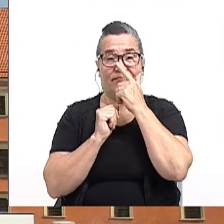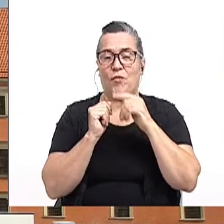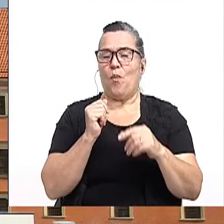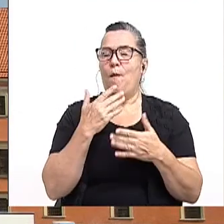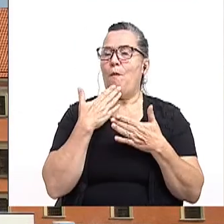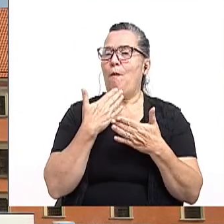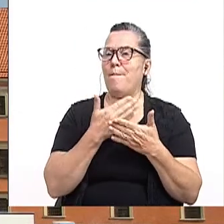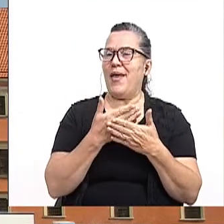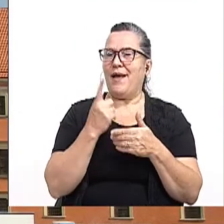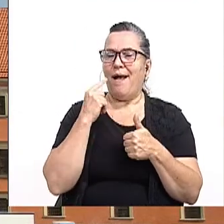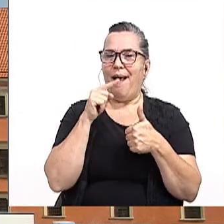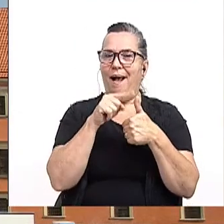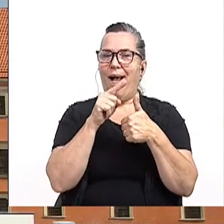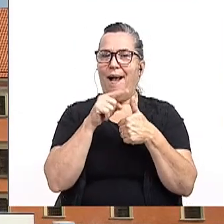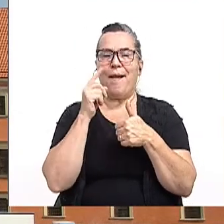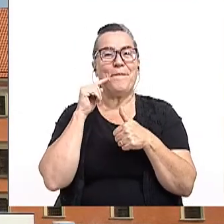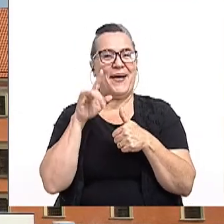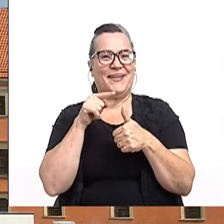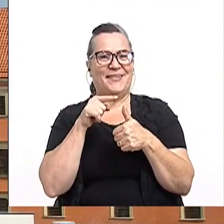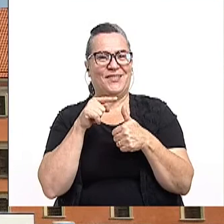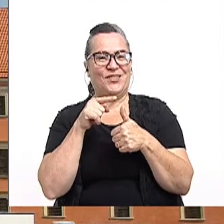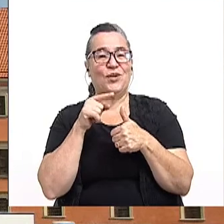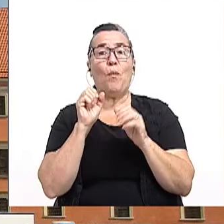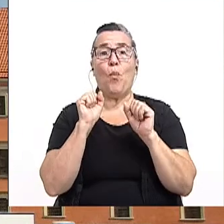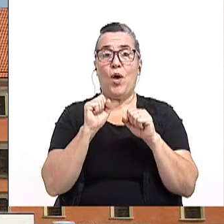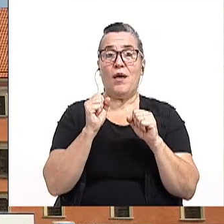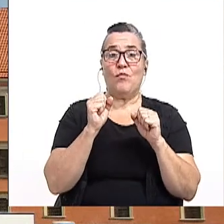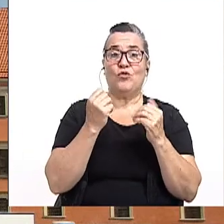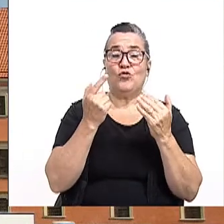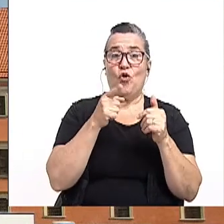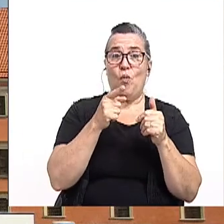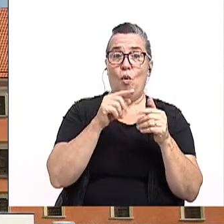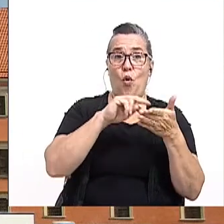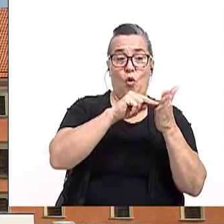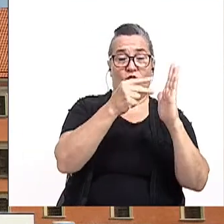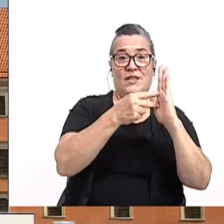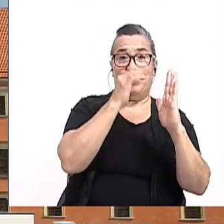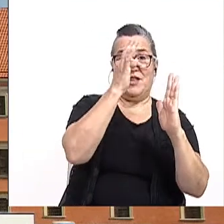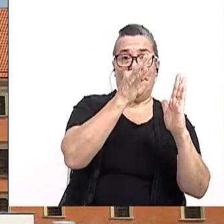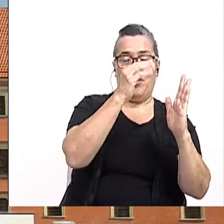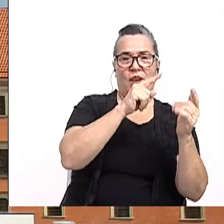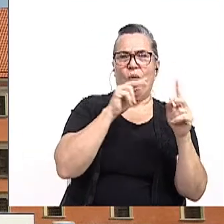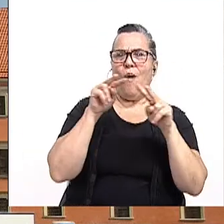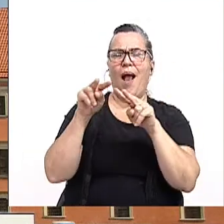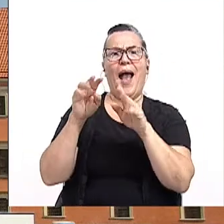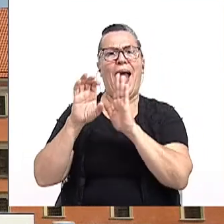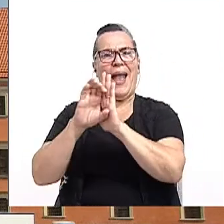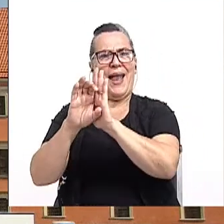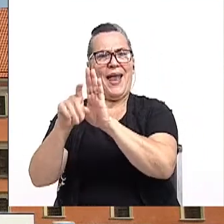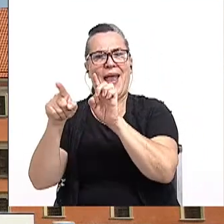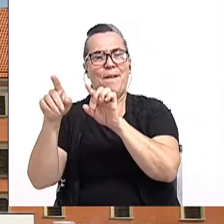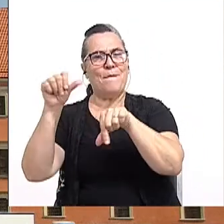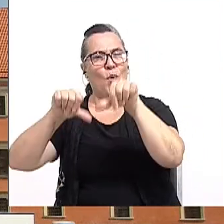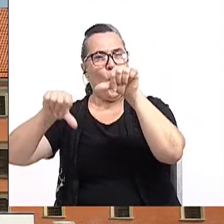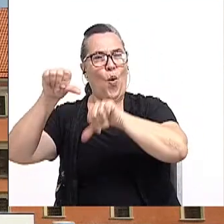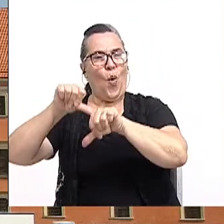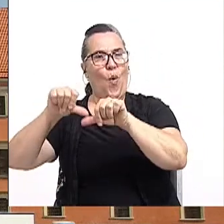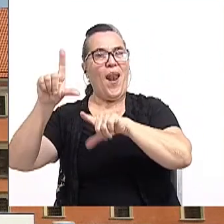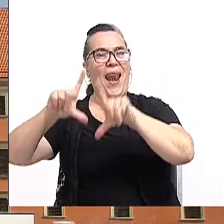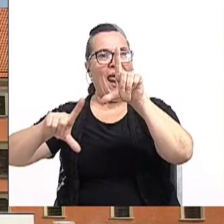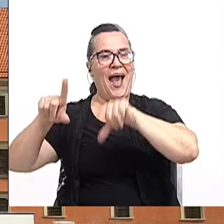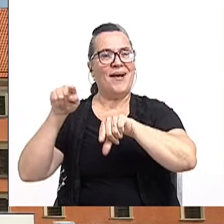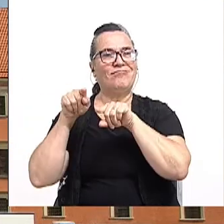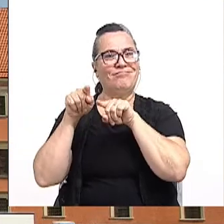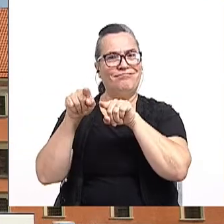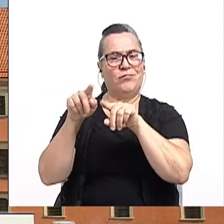Muy bien, ¿qué les pareció? ¿Vieron cómo podemos pasar de ese concepto teórico ya a algo experimental en un laboratorio